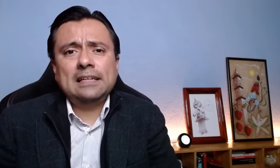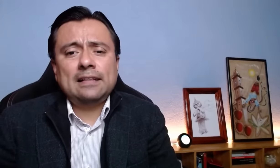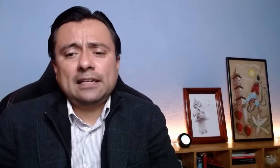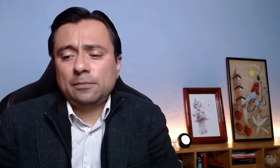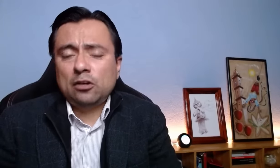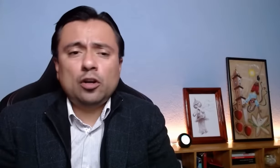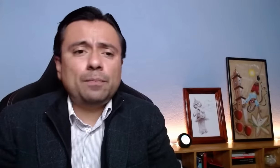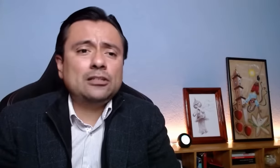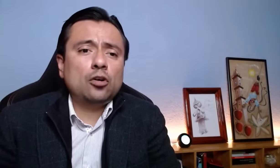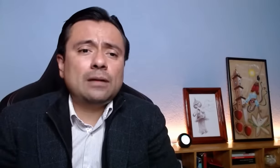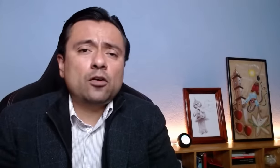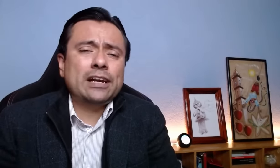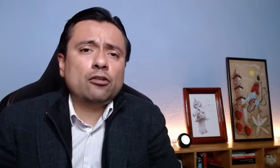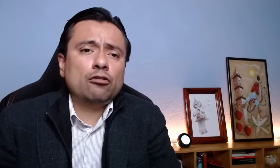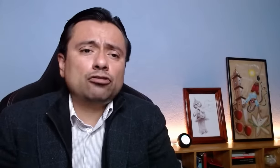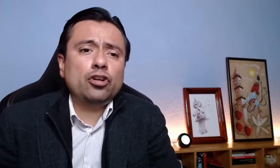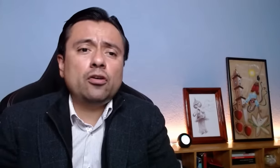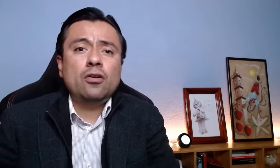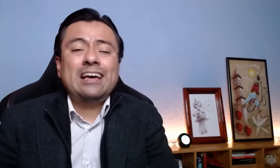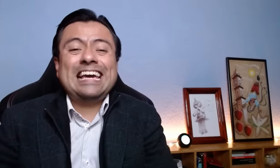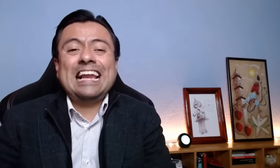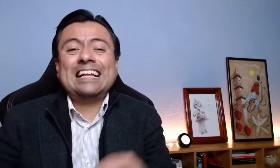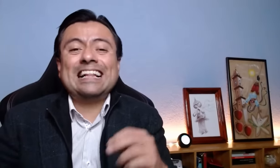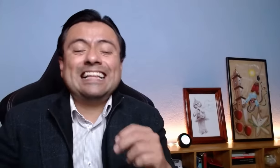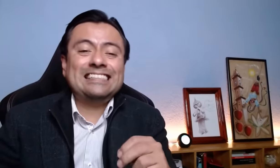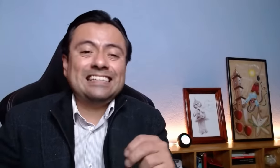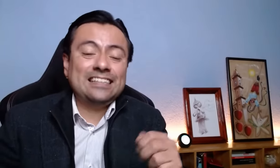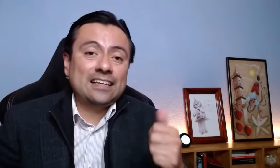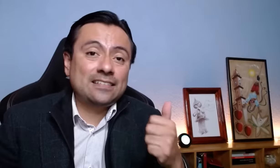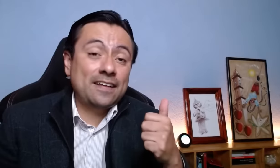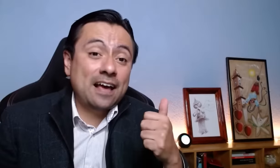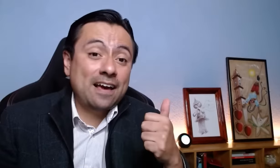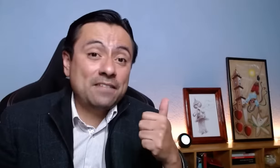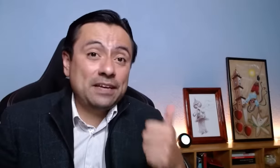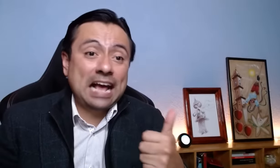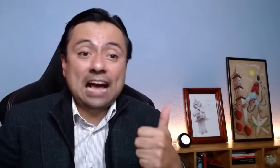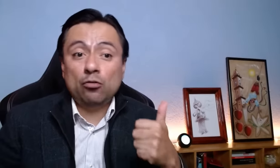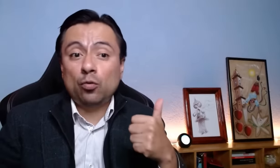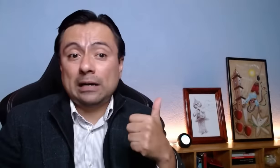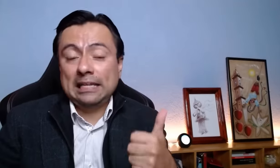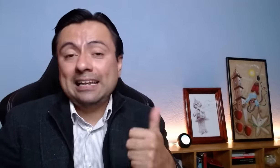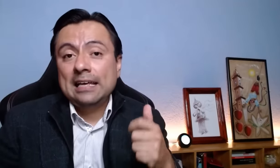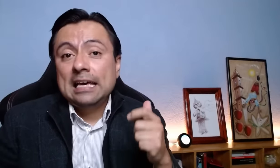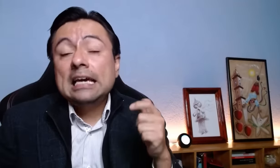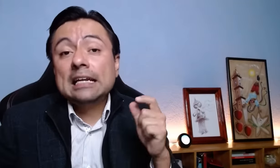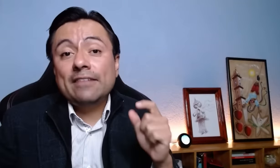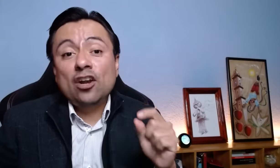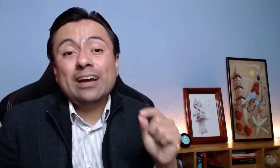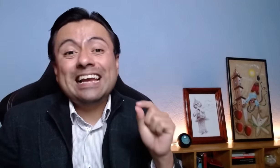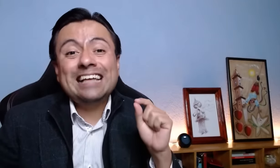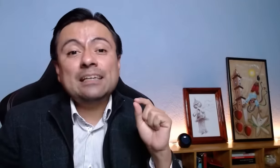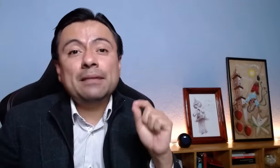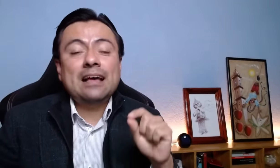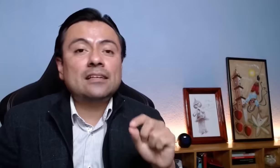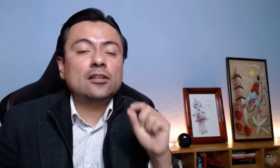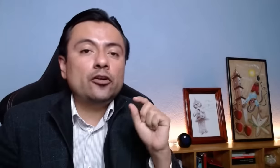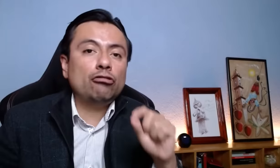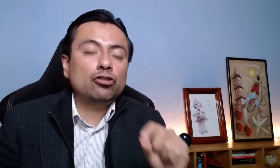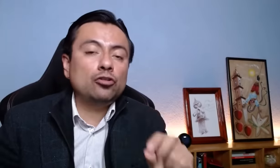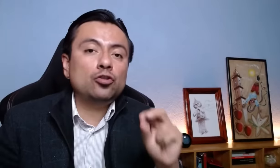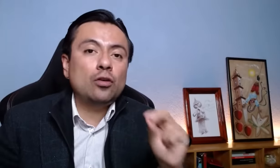el presidente Andrés Manuel López Obrador reconoció que la alcaldesa se trasladará a vivir a un cuartel y reveló que las